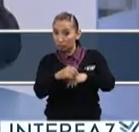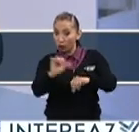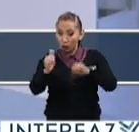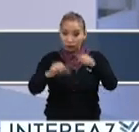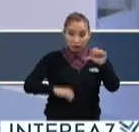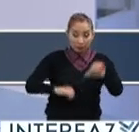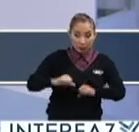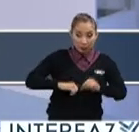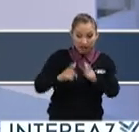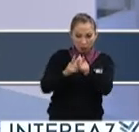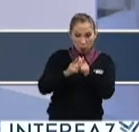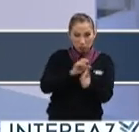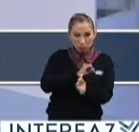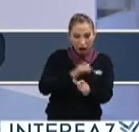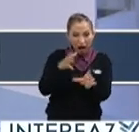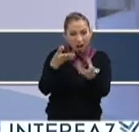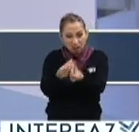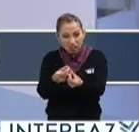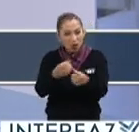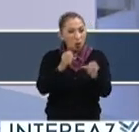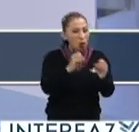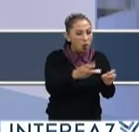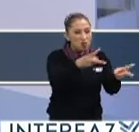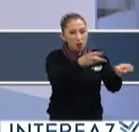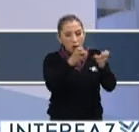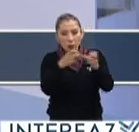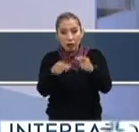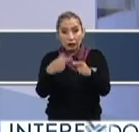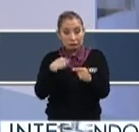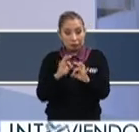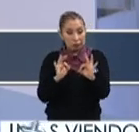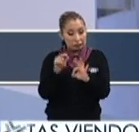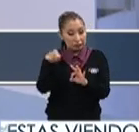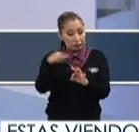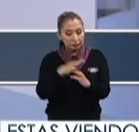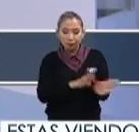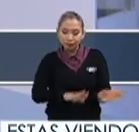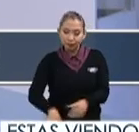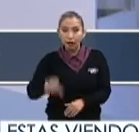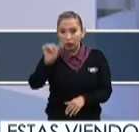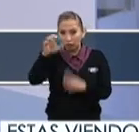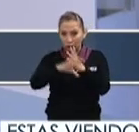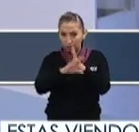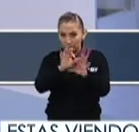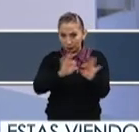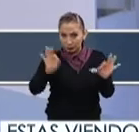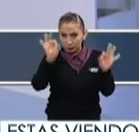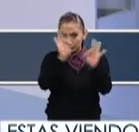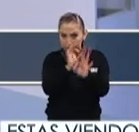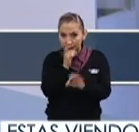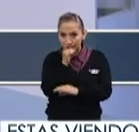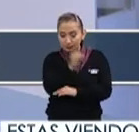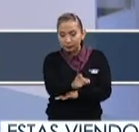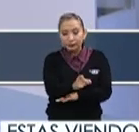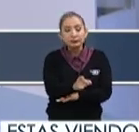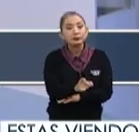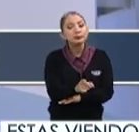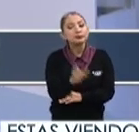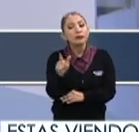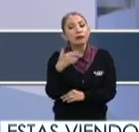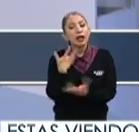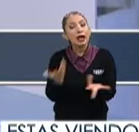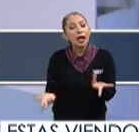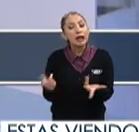otras actividades criminales, pues también es un factor primordial. Y la otra cuestión que es muy importante señalar, Omar, es que